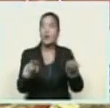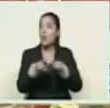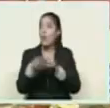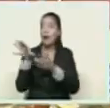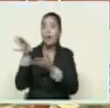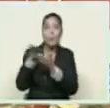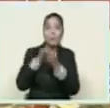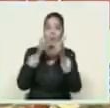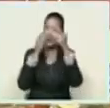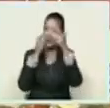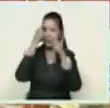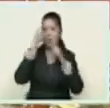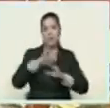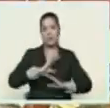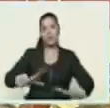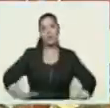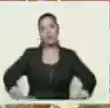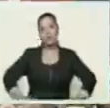examen